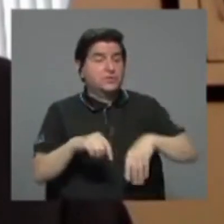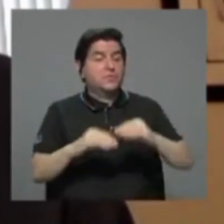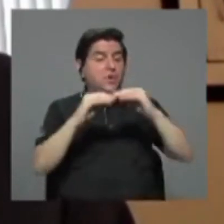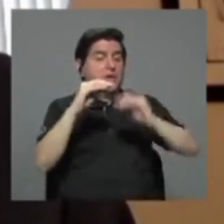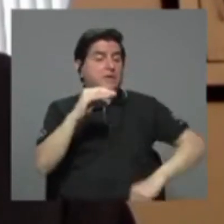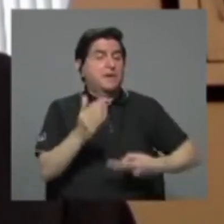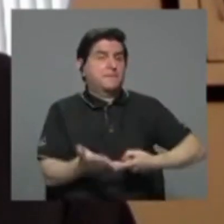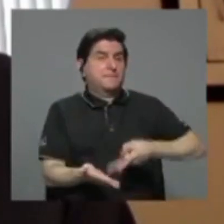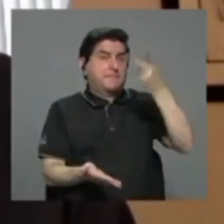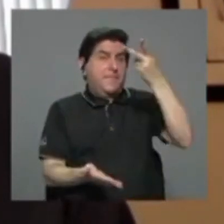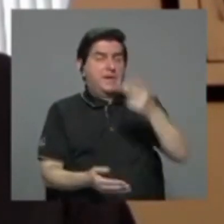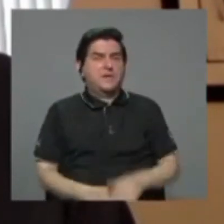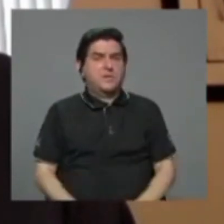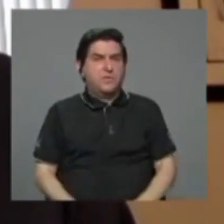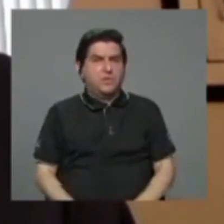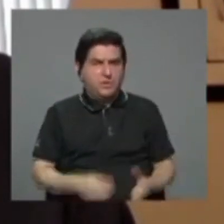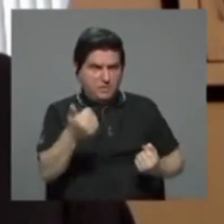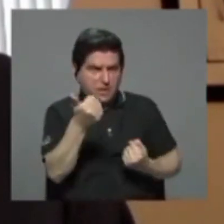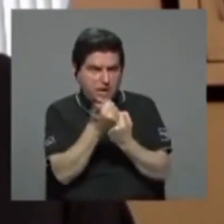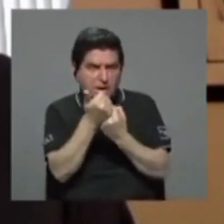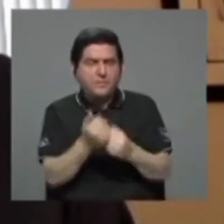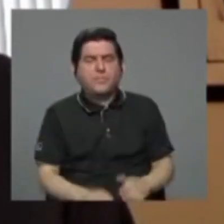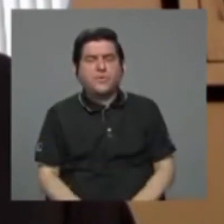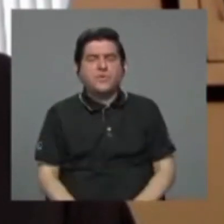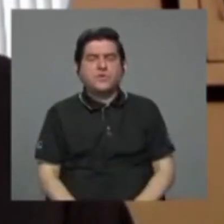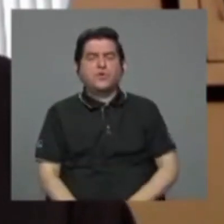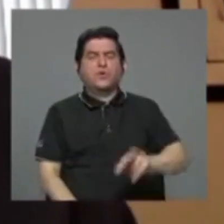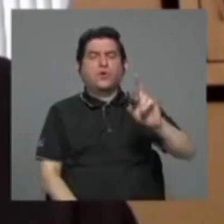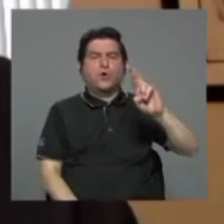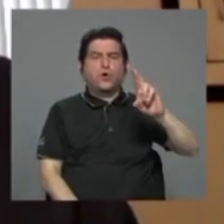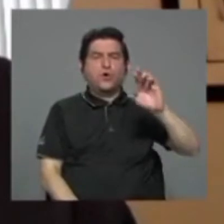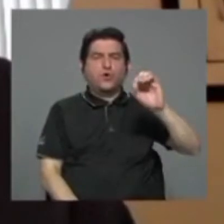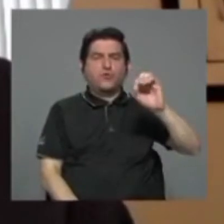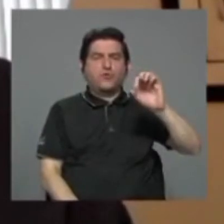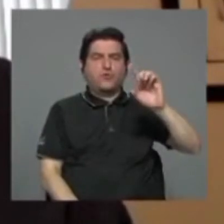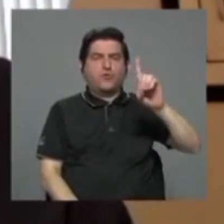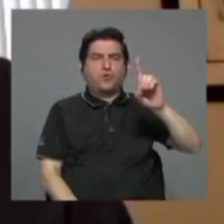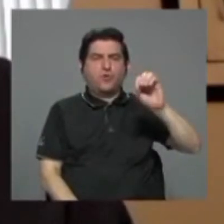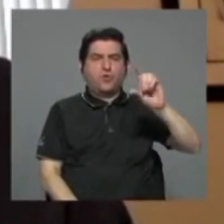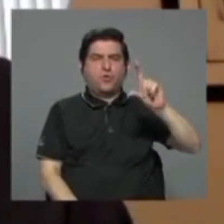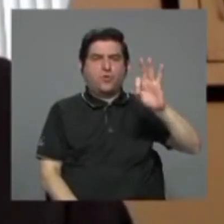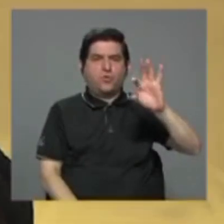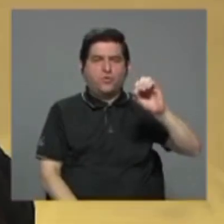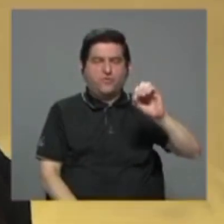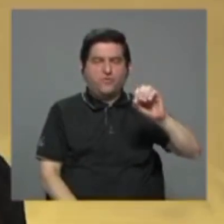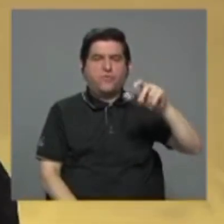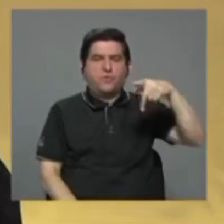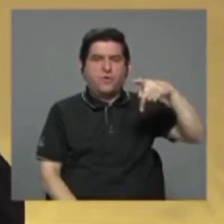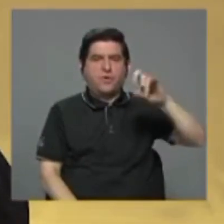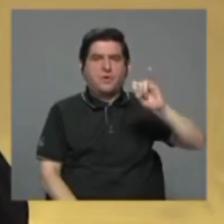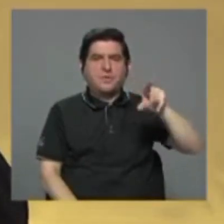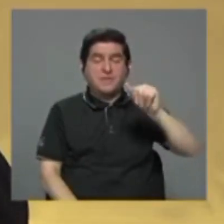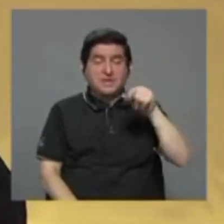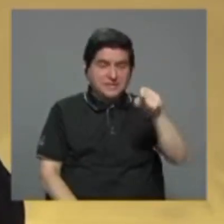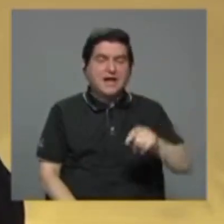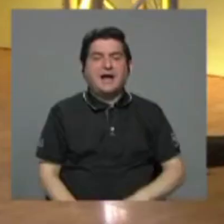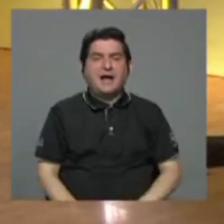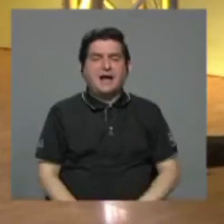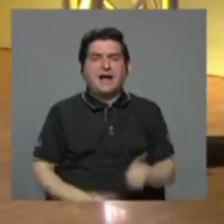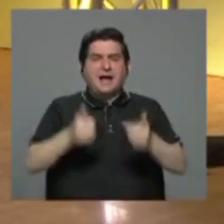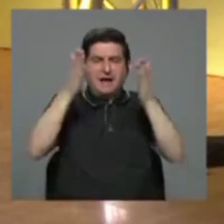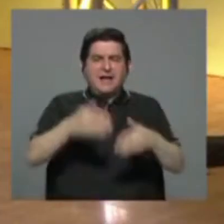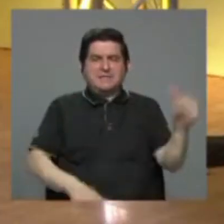menospreciar el que le otorgó don Rodolfo Pisa, quien era el candidato derrotado del PUSC en esa época,